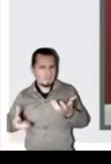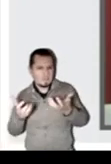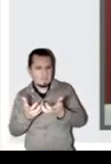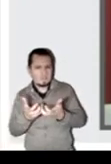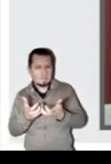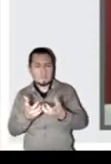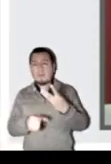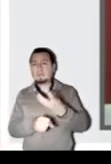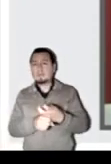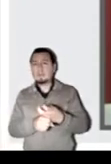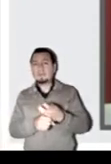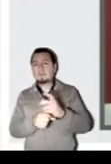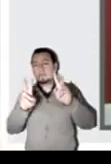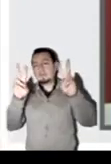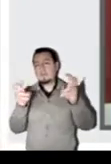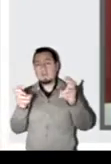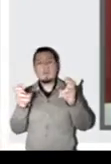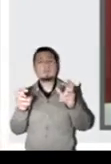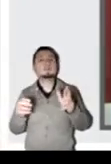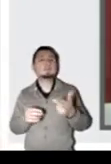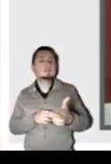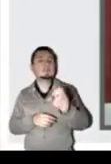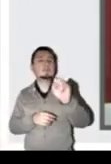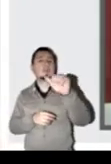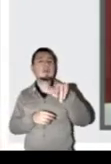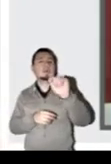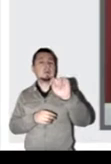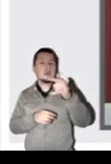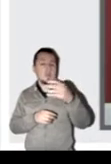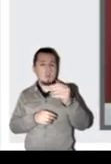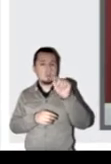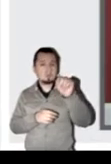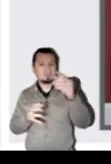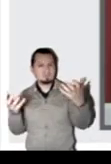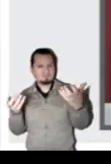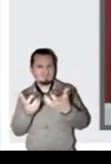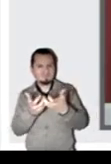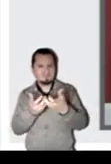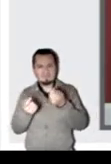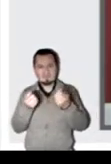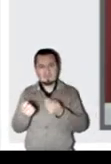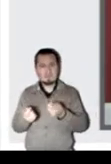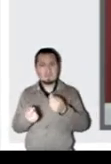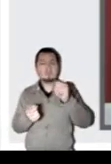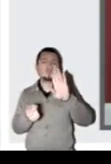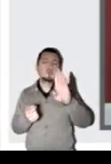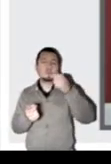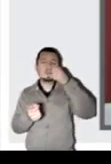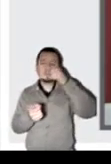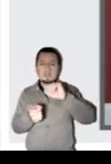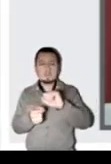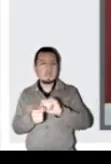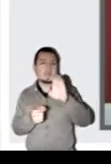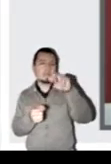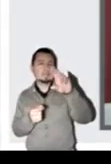el tercer tema fue el río santiago presentamos nosotros toda la inversión estuvo también el subsecretario alejando encinas porque